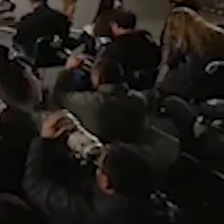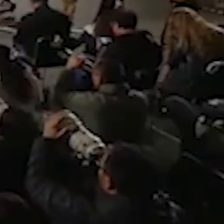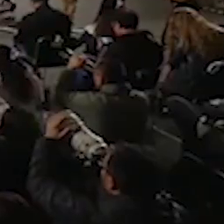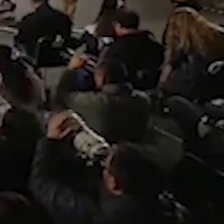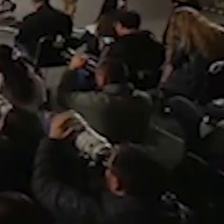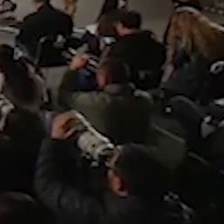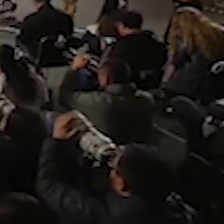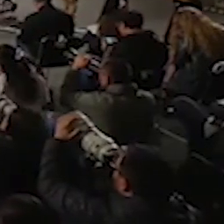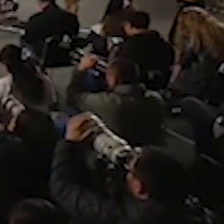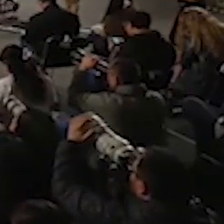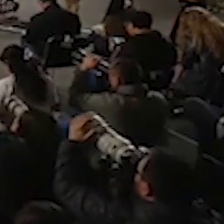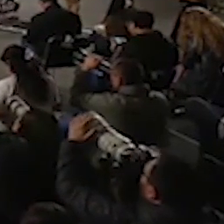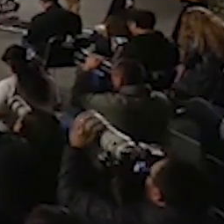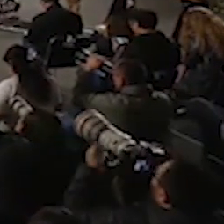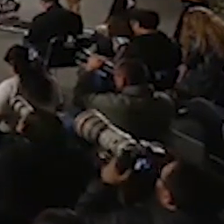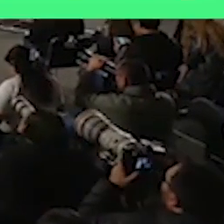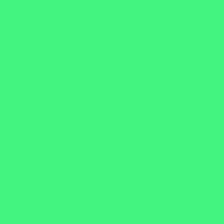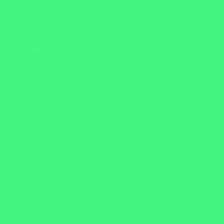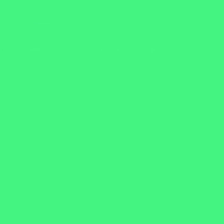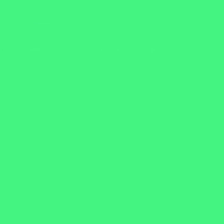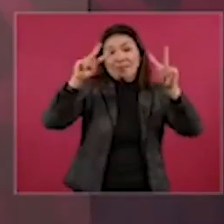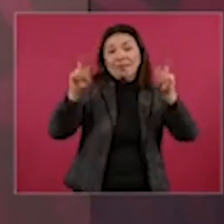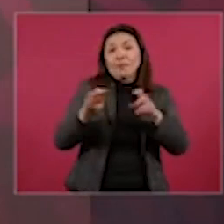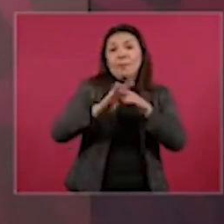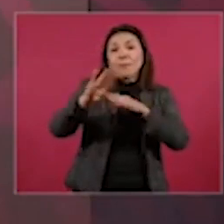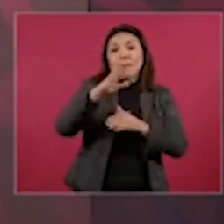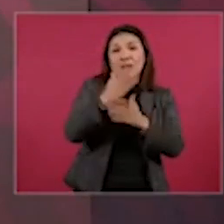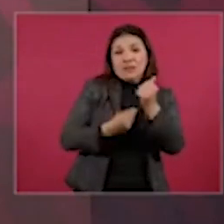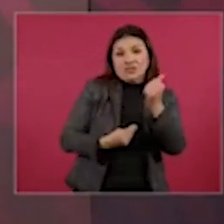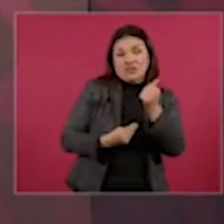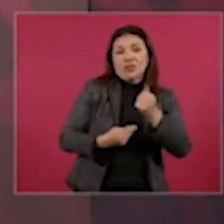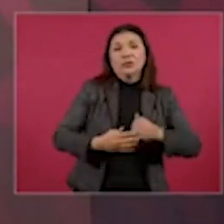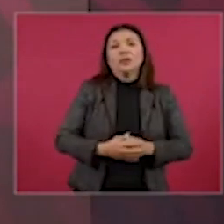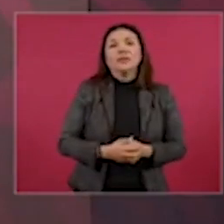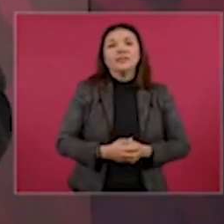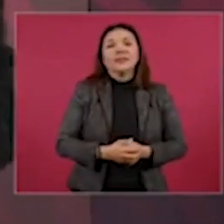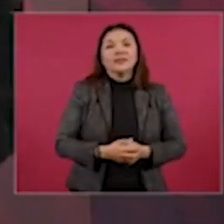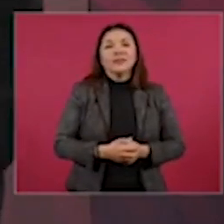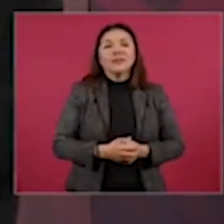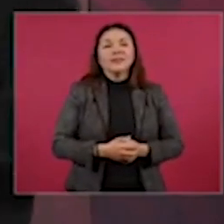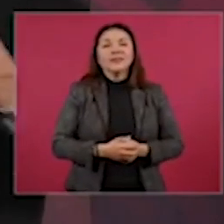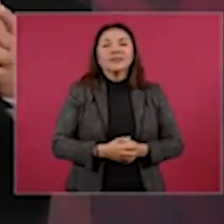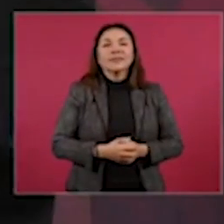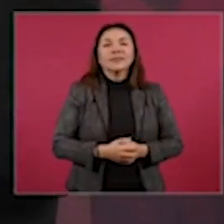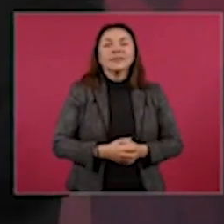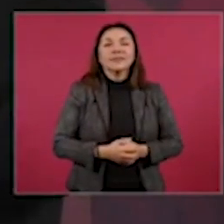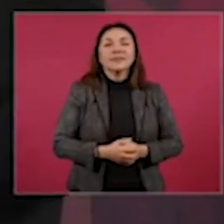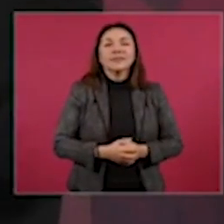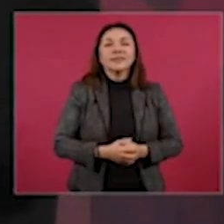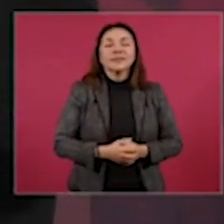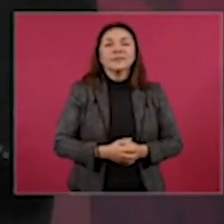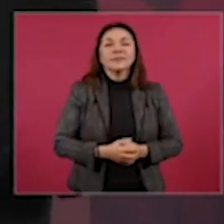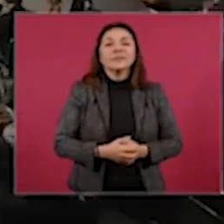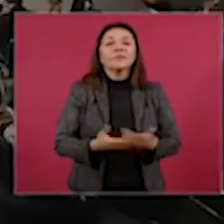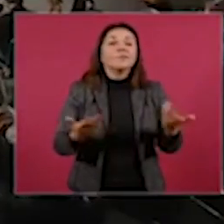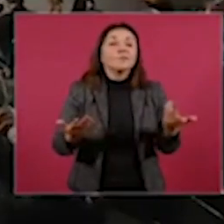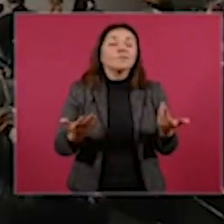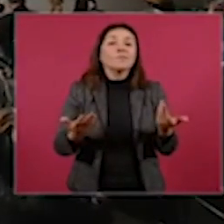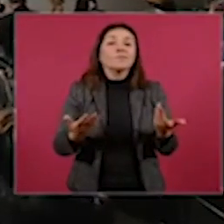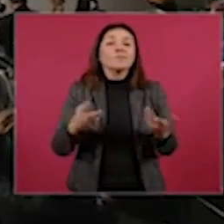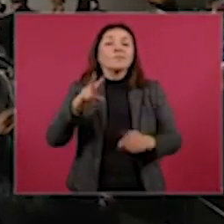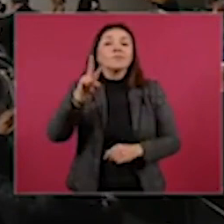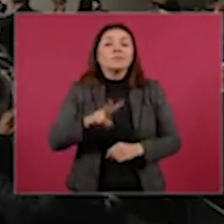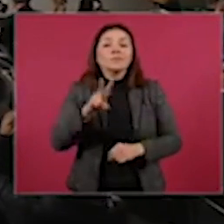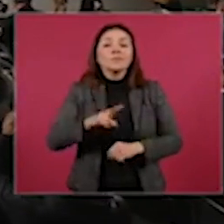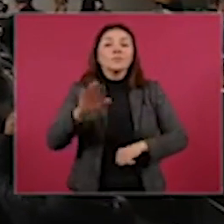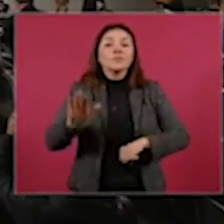ya político electoral. López Obrador afirmó que su gobierno no va a permitir que el tema migratorio